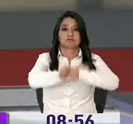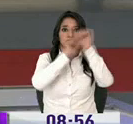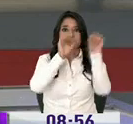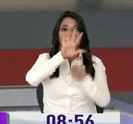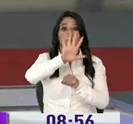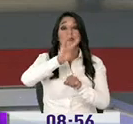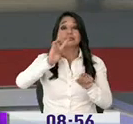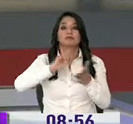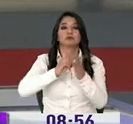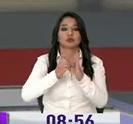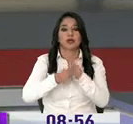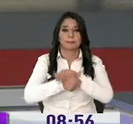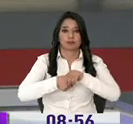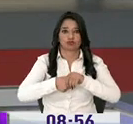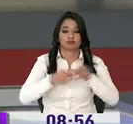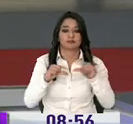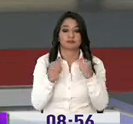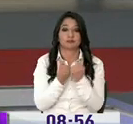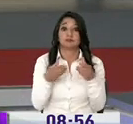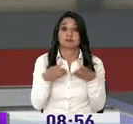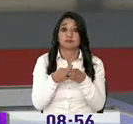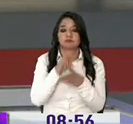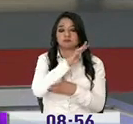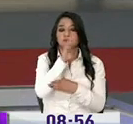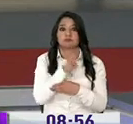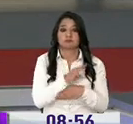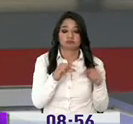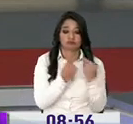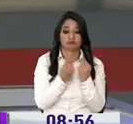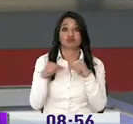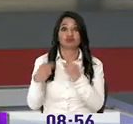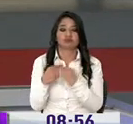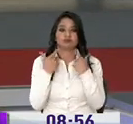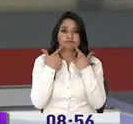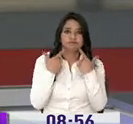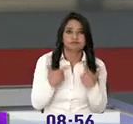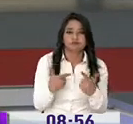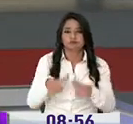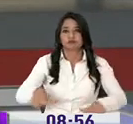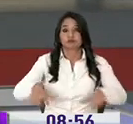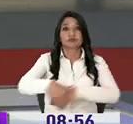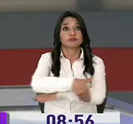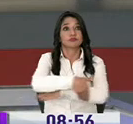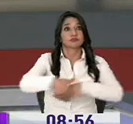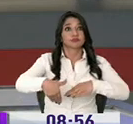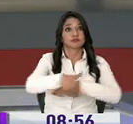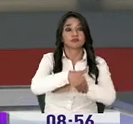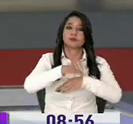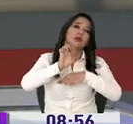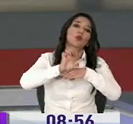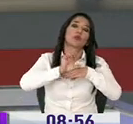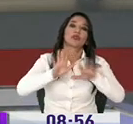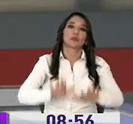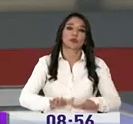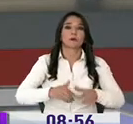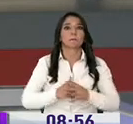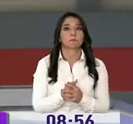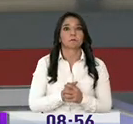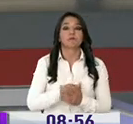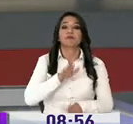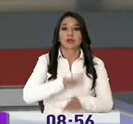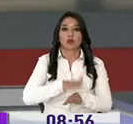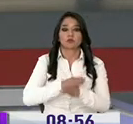en Galápagos. Las brigadas médicas del Ministerio de Salud Pública se encuentran vigilantes en las zonas fronterizas de la región sur del país. Debido